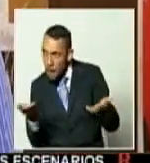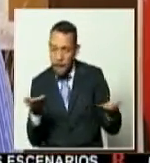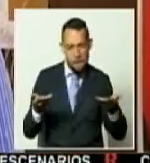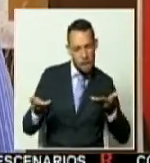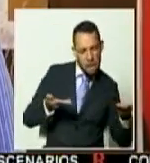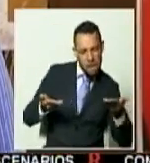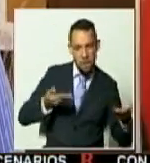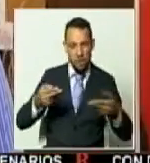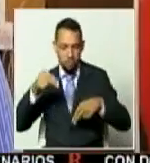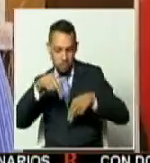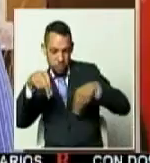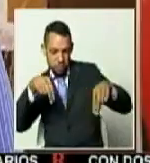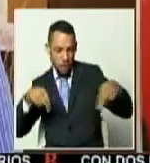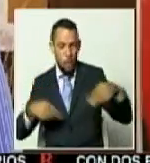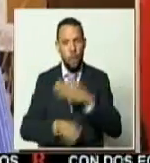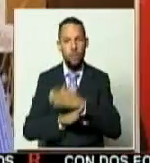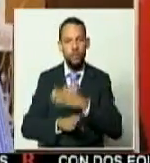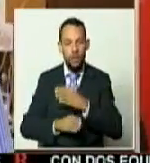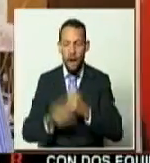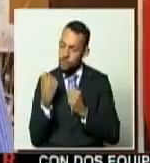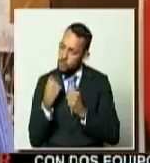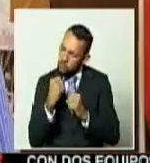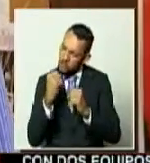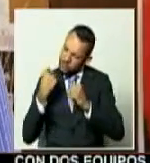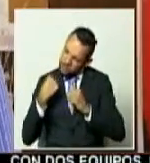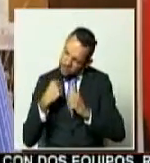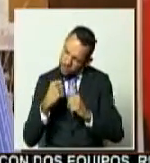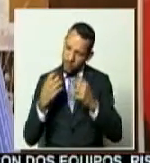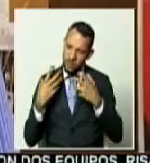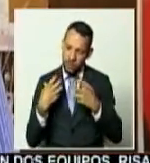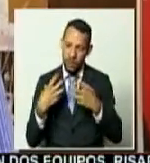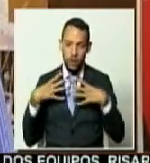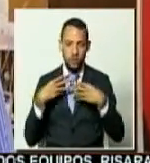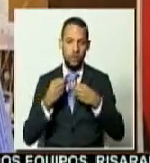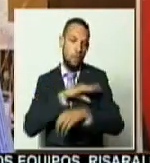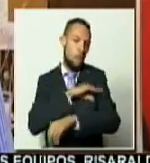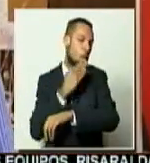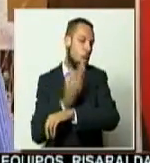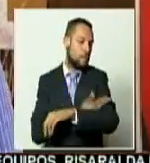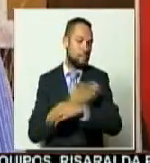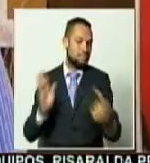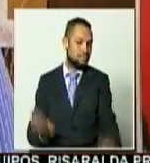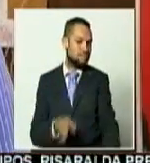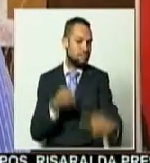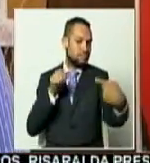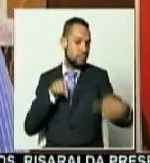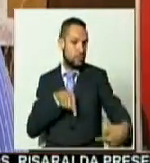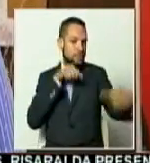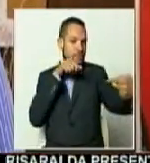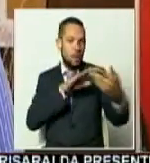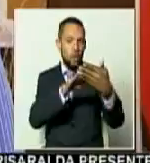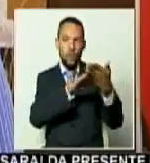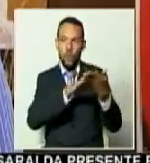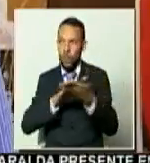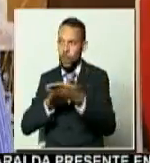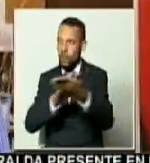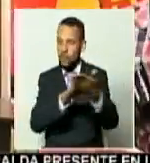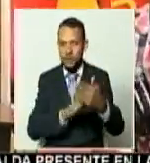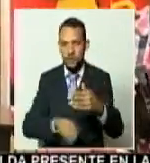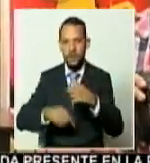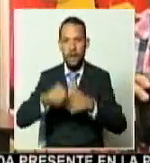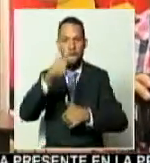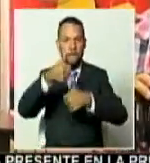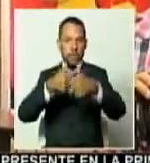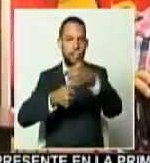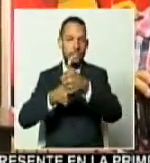y vemos los restos que tenemos y la capacidad que tenemos y que podemos afrontar y podemos lograr nuevamente ese ascenso.